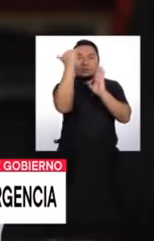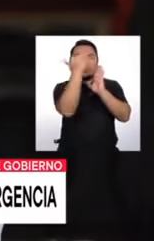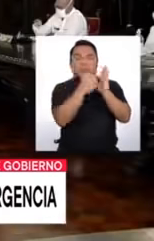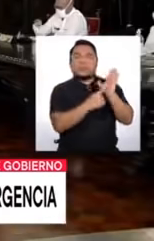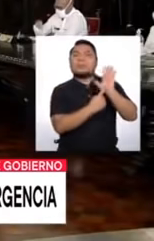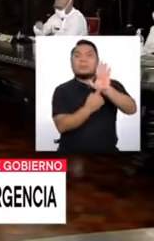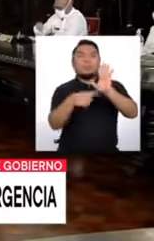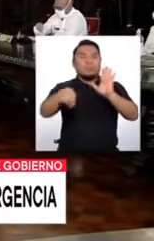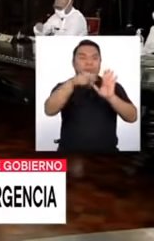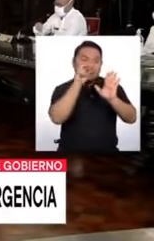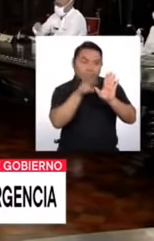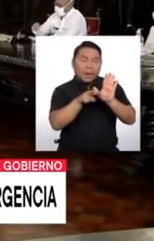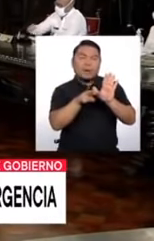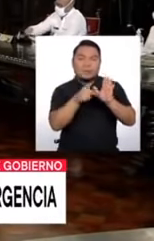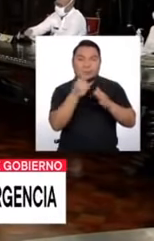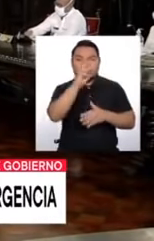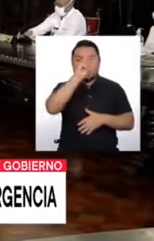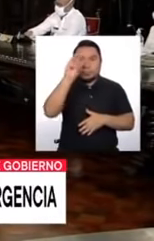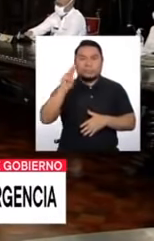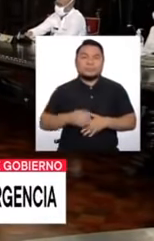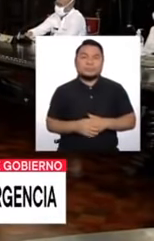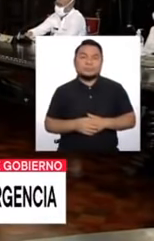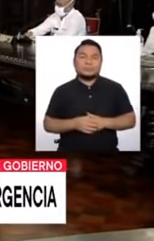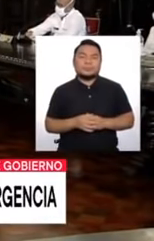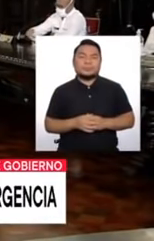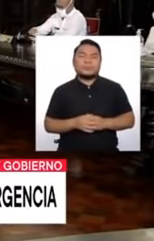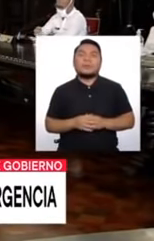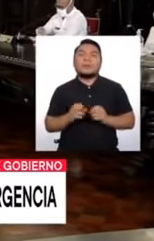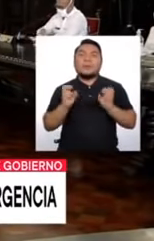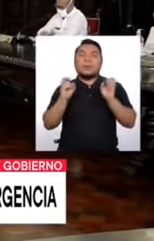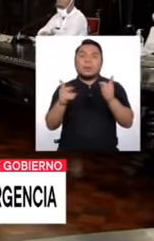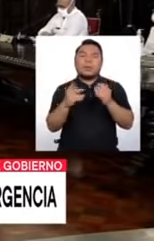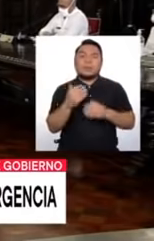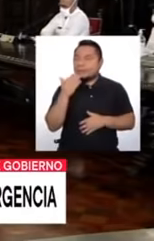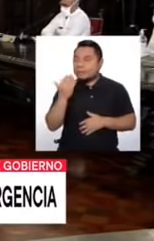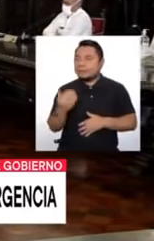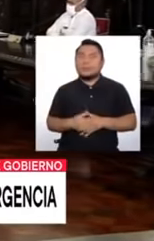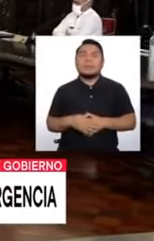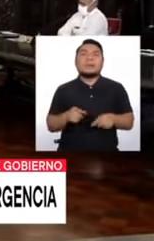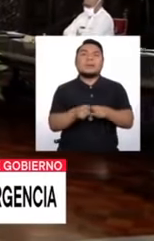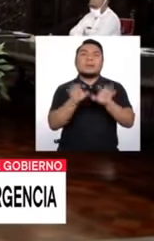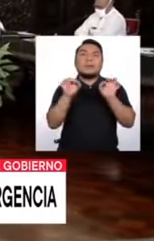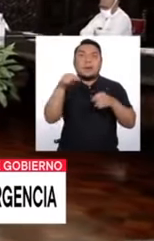protección personal a través de la página de Senares. Bien,